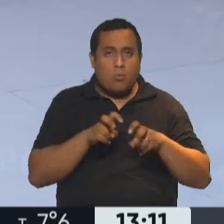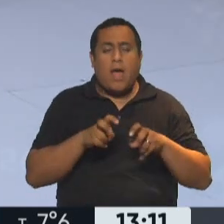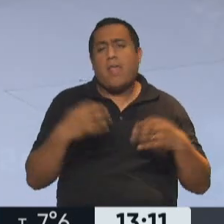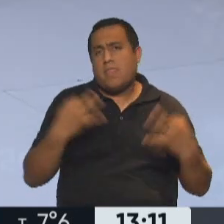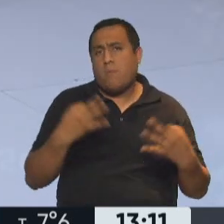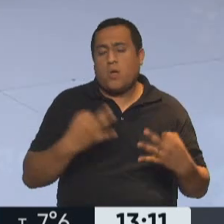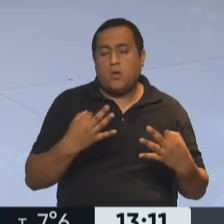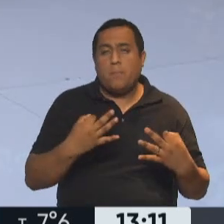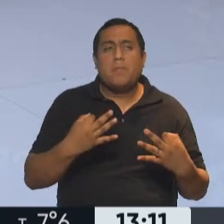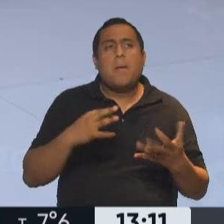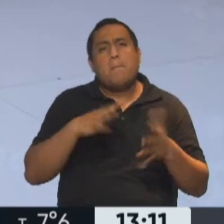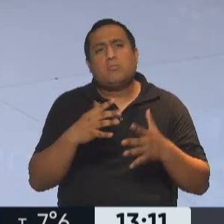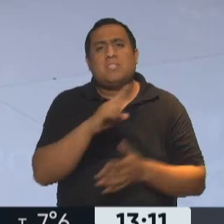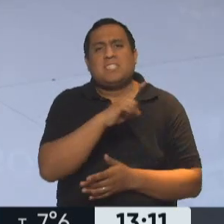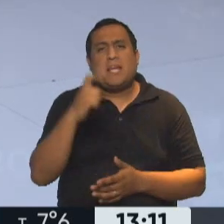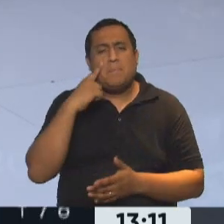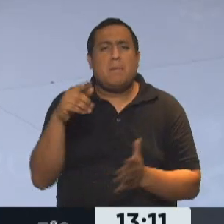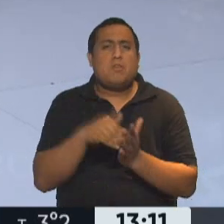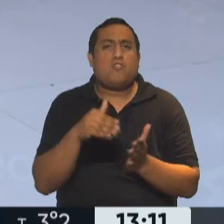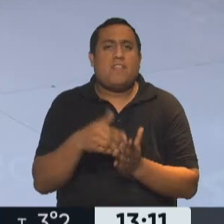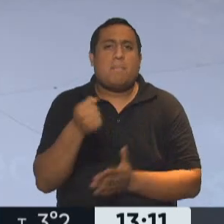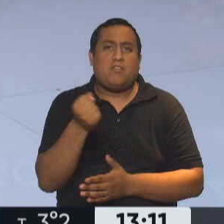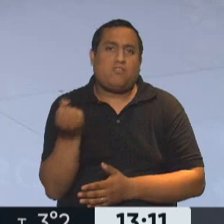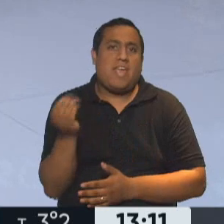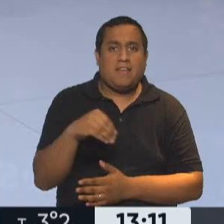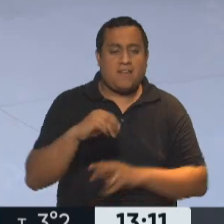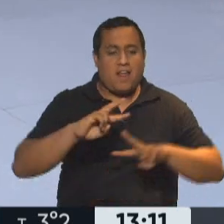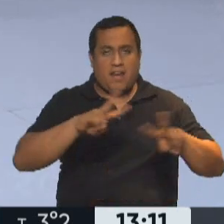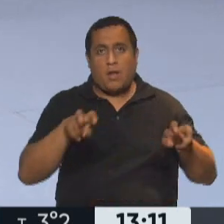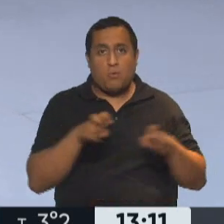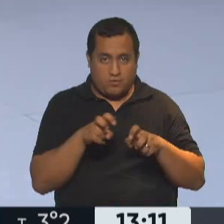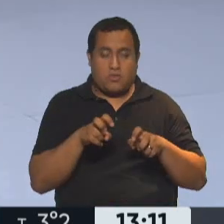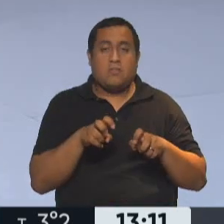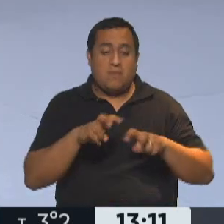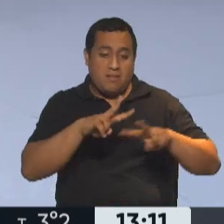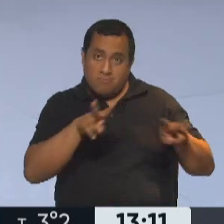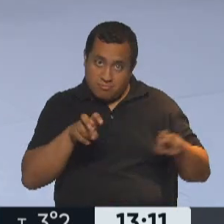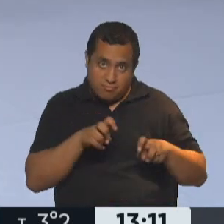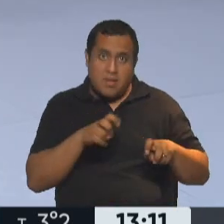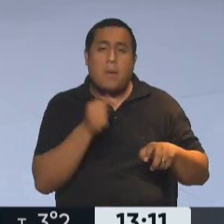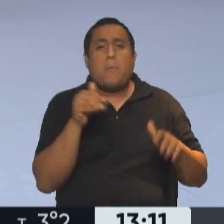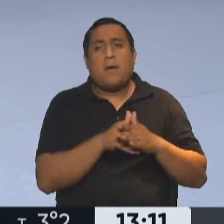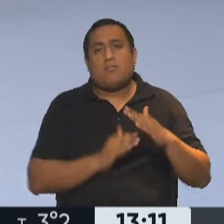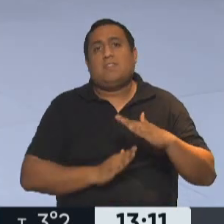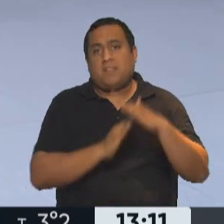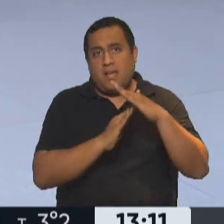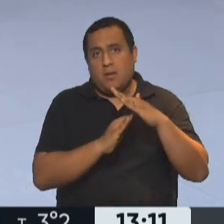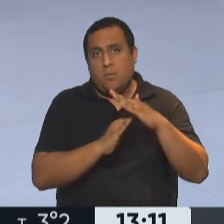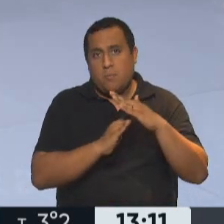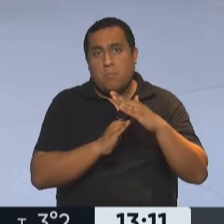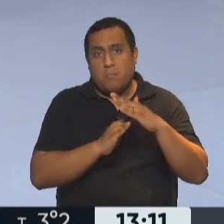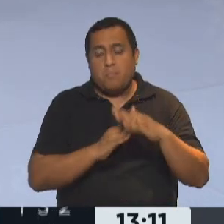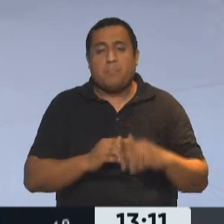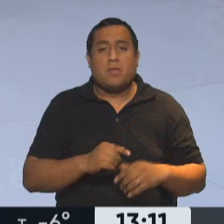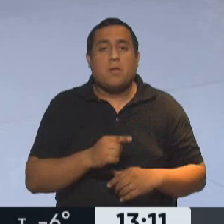más o menos 100.000 millones de pesos extra de recaudación, de ingresos que provienen del Banco Central por emisión monetaria.